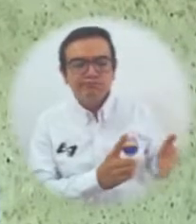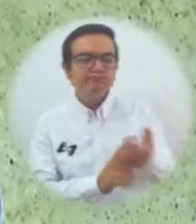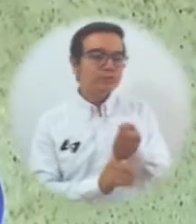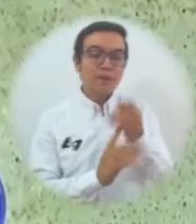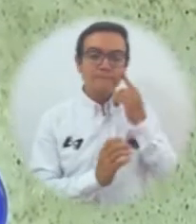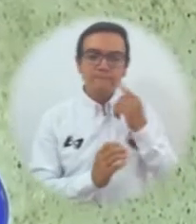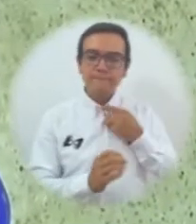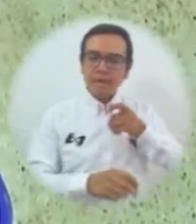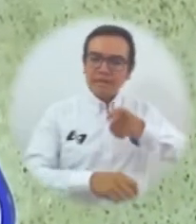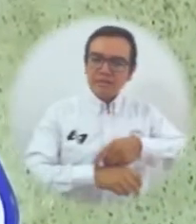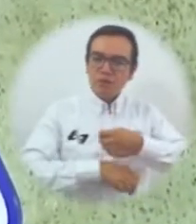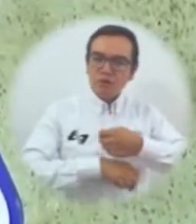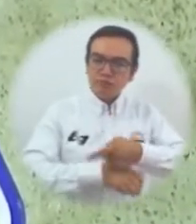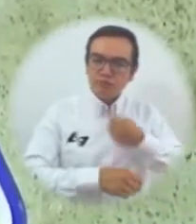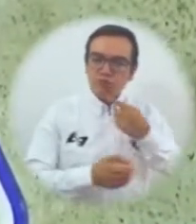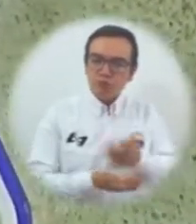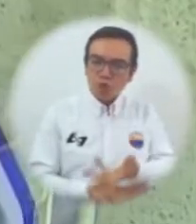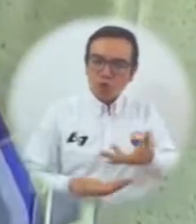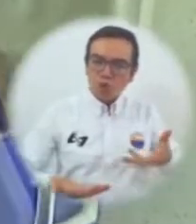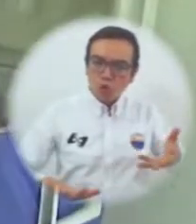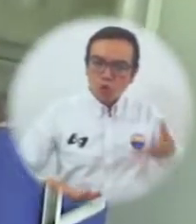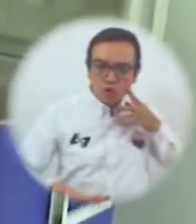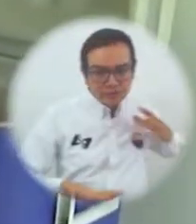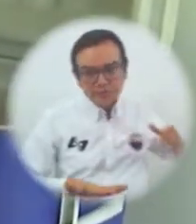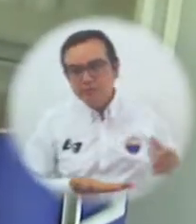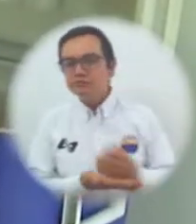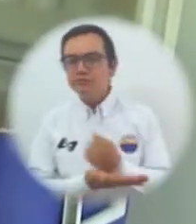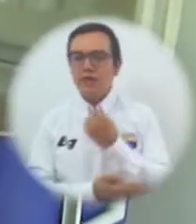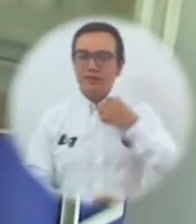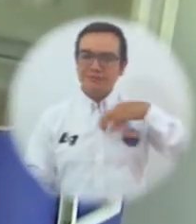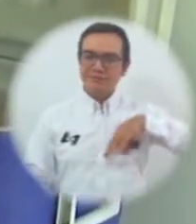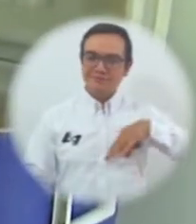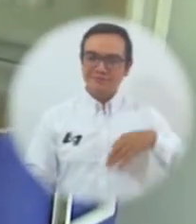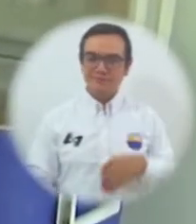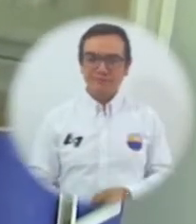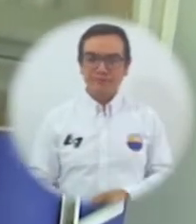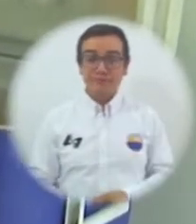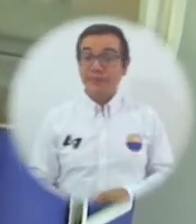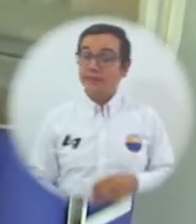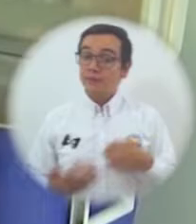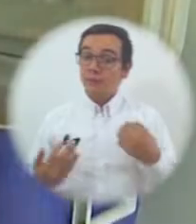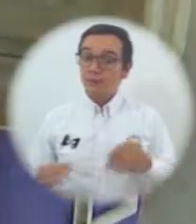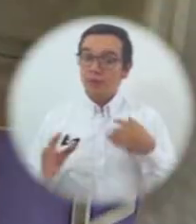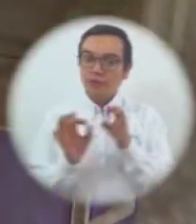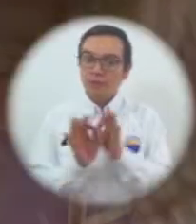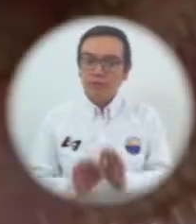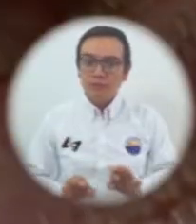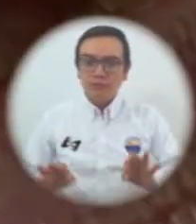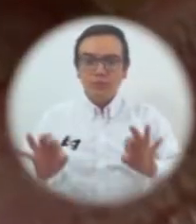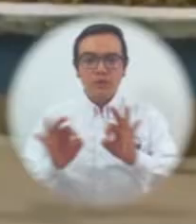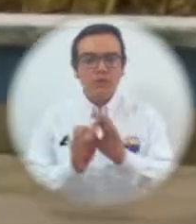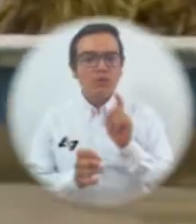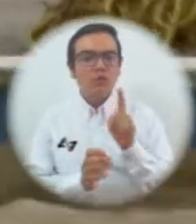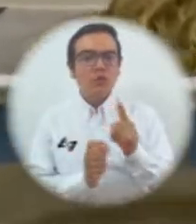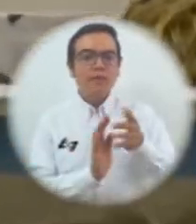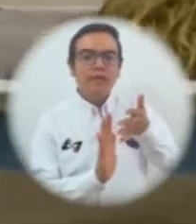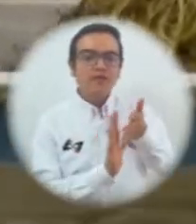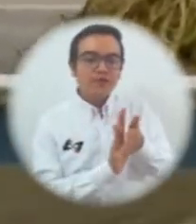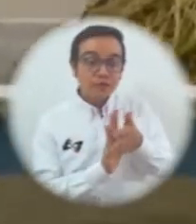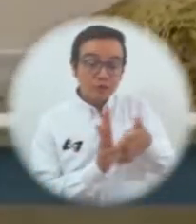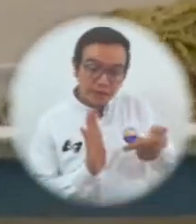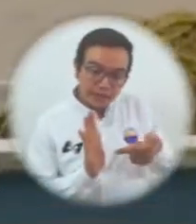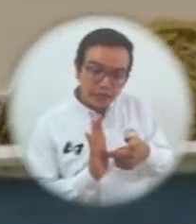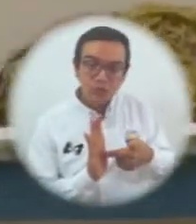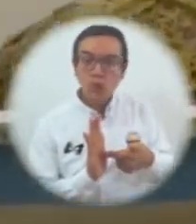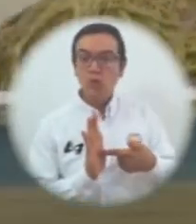Con estas actividades, Unimagdalena siembra confiabilidad toda vez que los diferentes componentes de información del Servicio Estadístico Pesquero